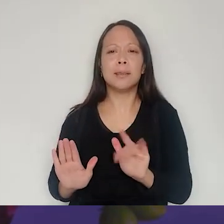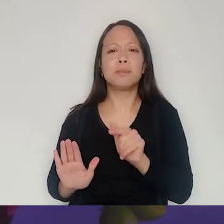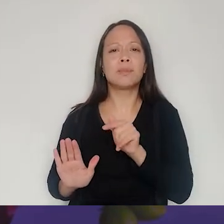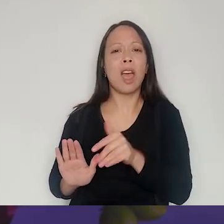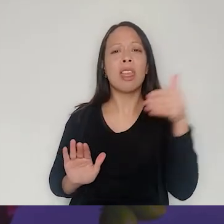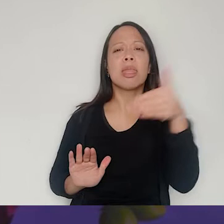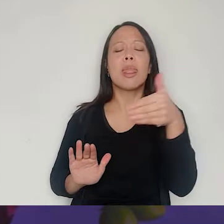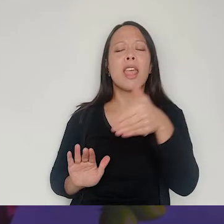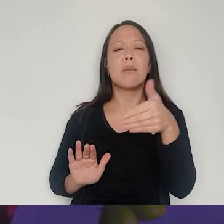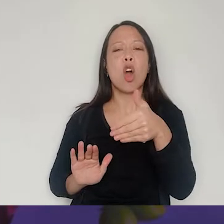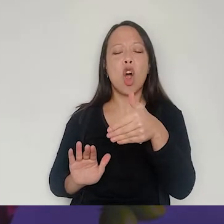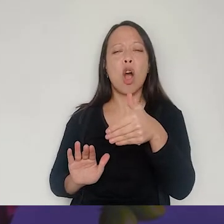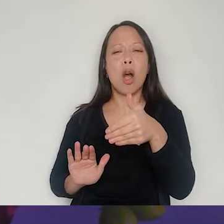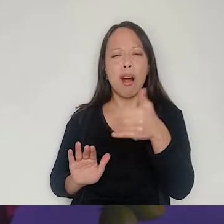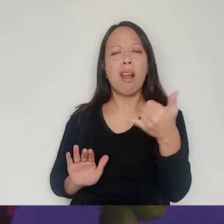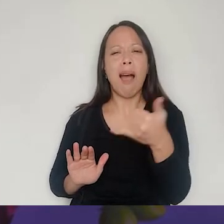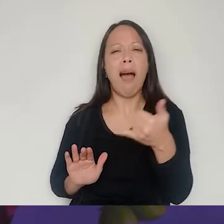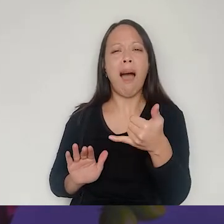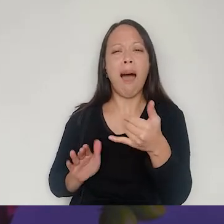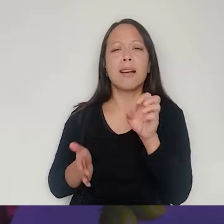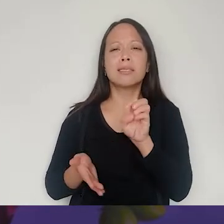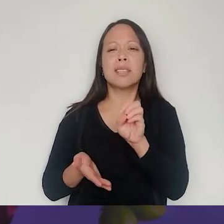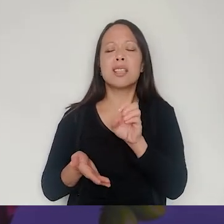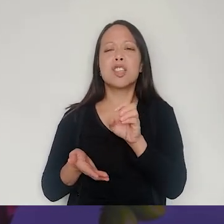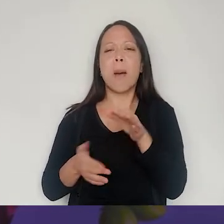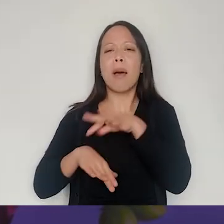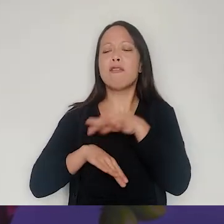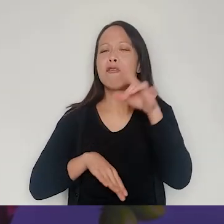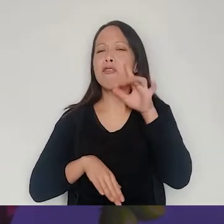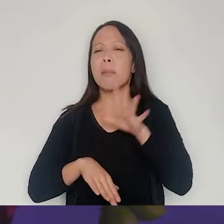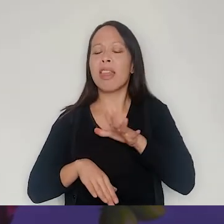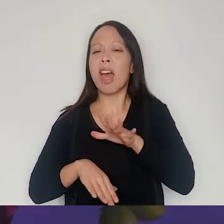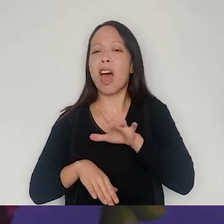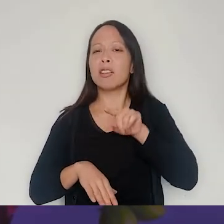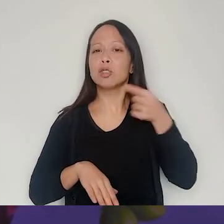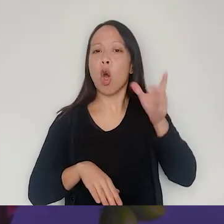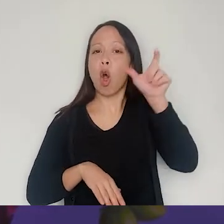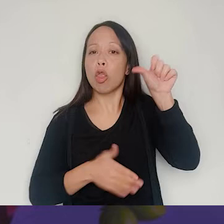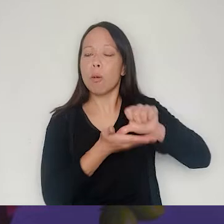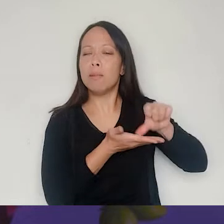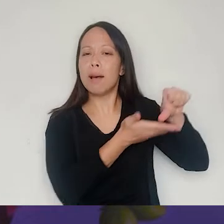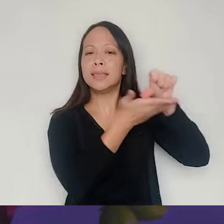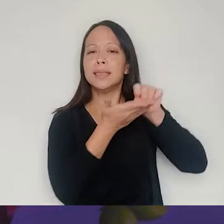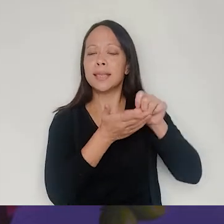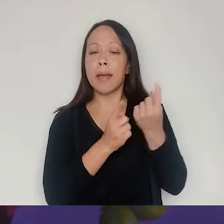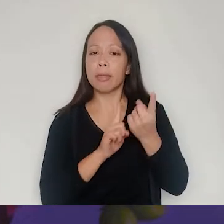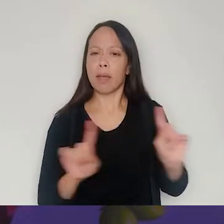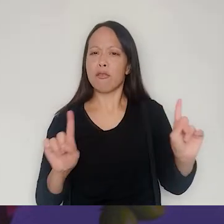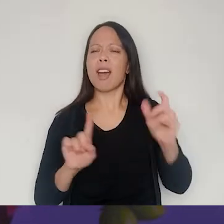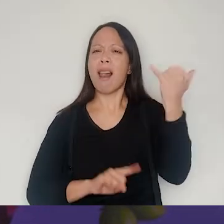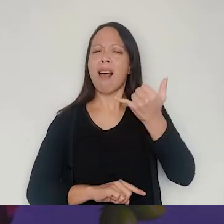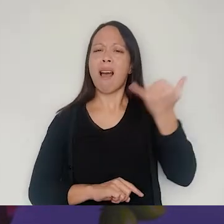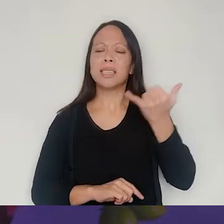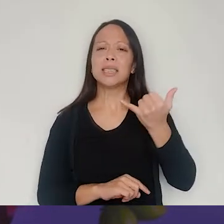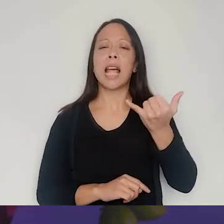además mucho mayor demora diagnóstica que en el resto de los países que he presentado previamente o el resto de las zonas, como